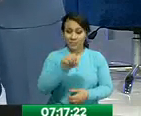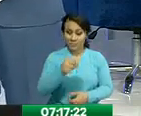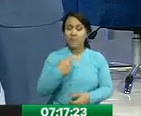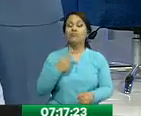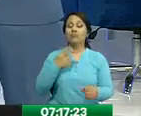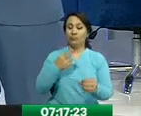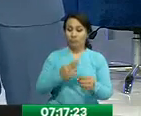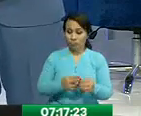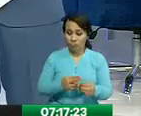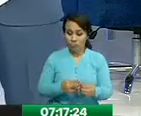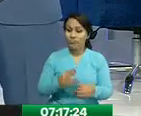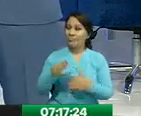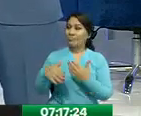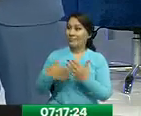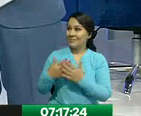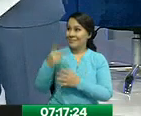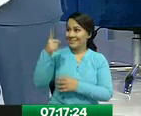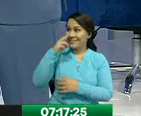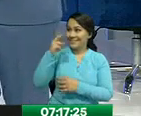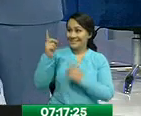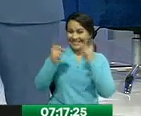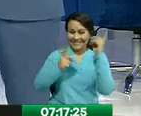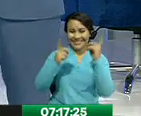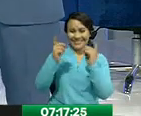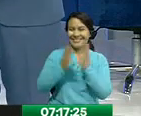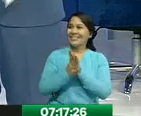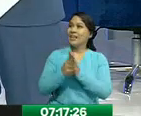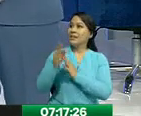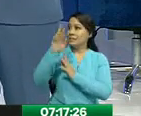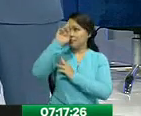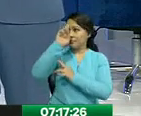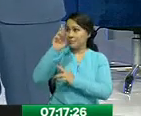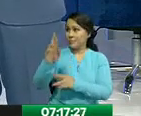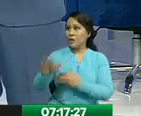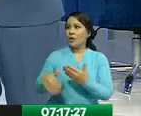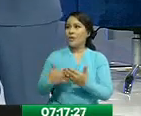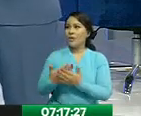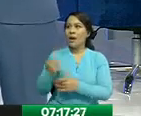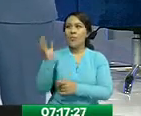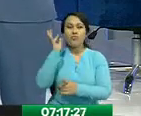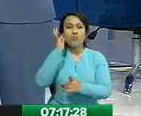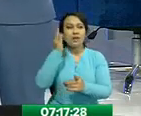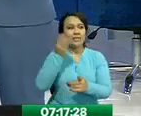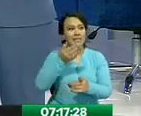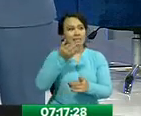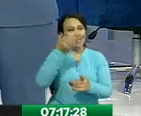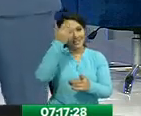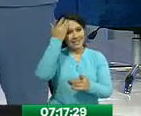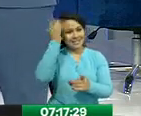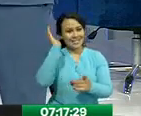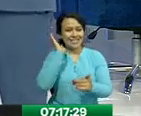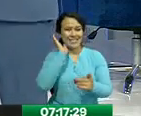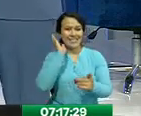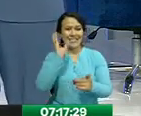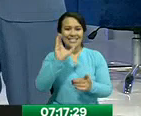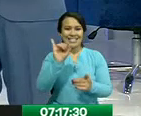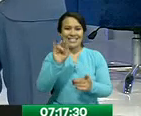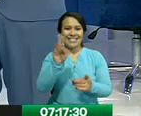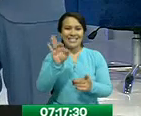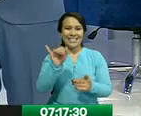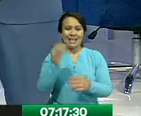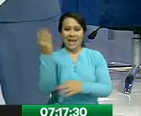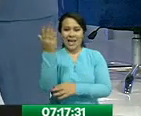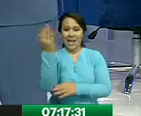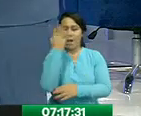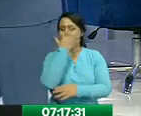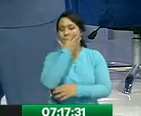participando dentro de los pregones, dentro de los desfiles cívicos, ahí junto a mi querida Cintia, en homenaje a la libérrima